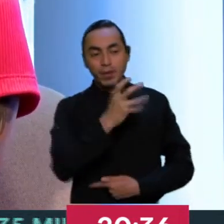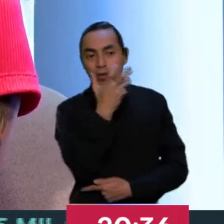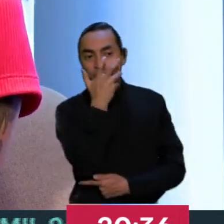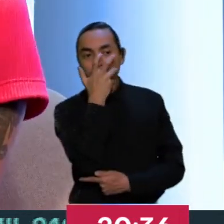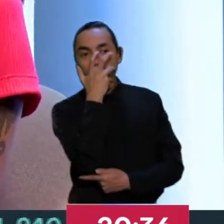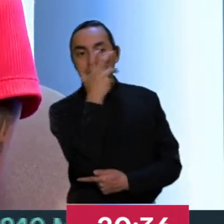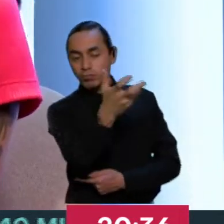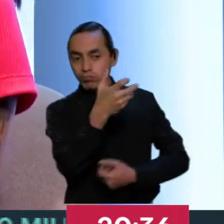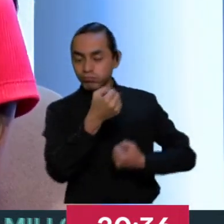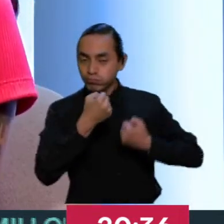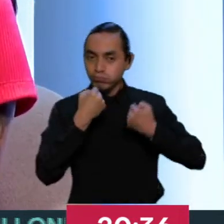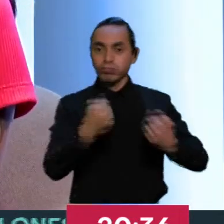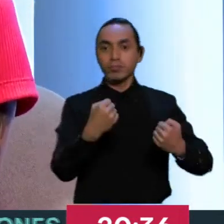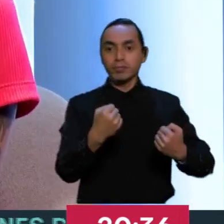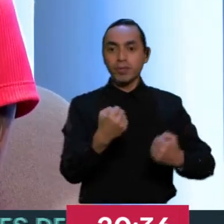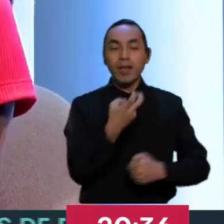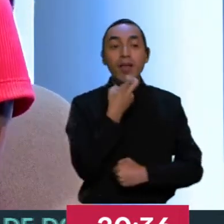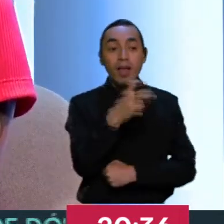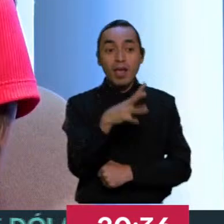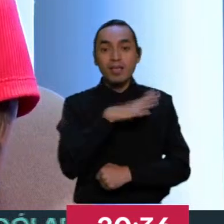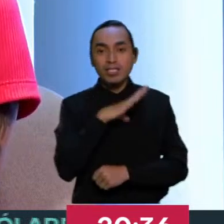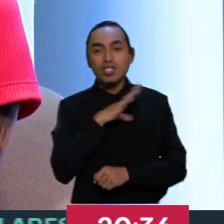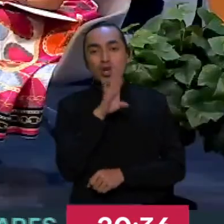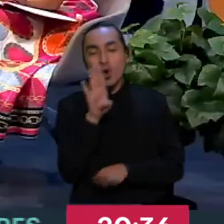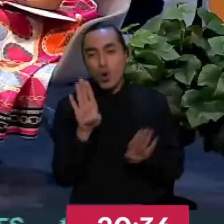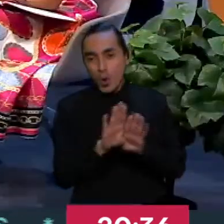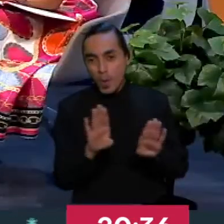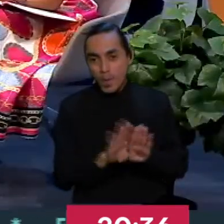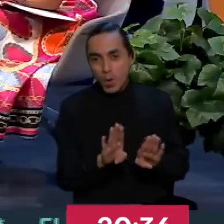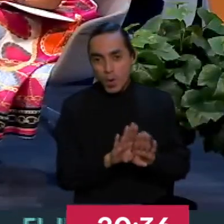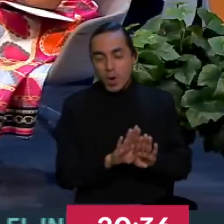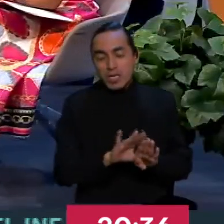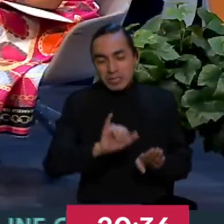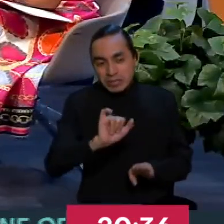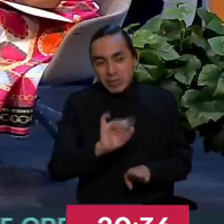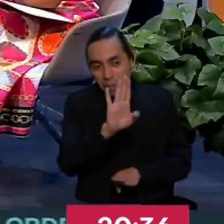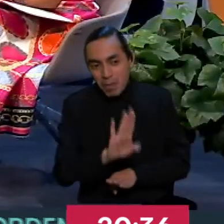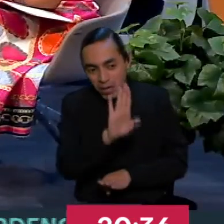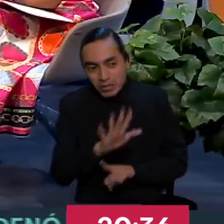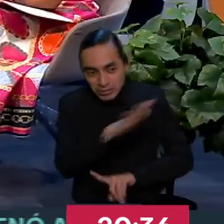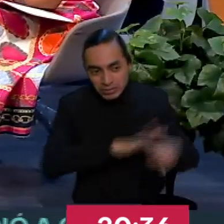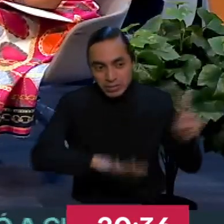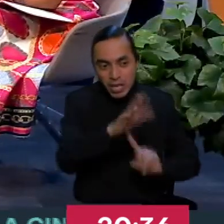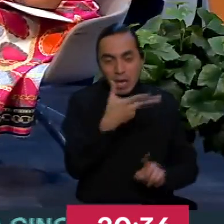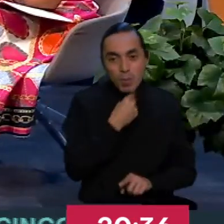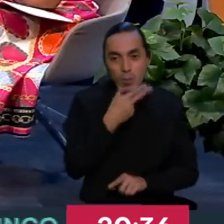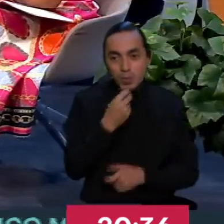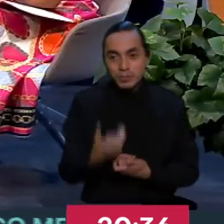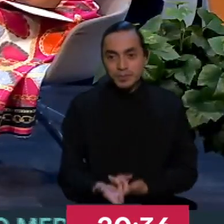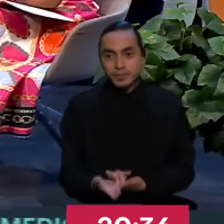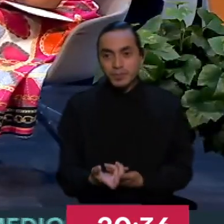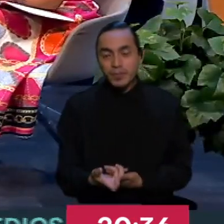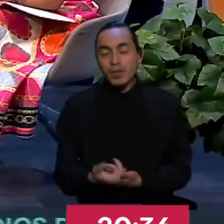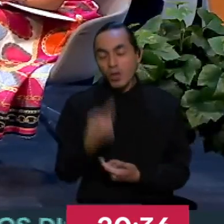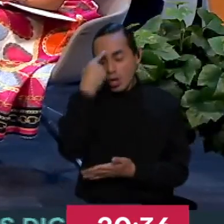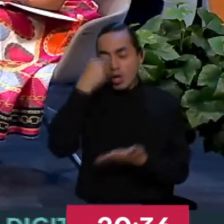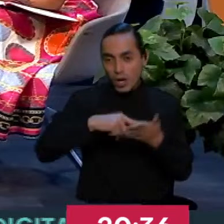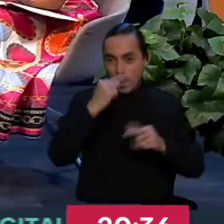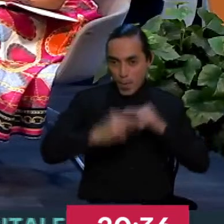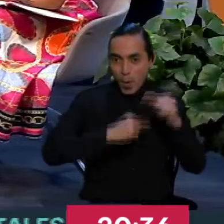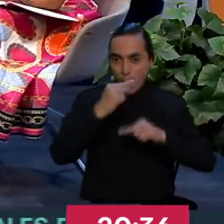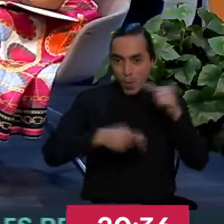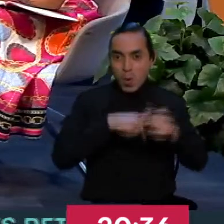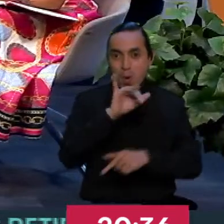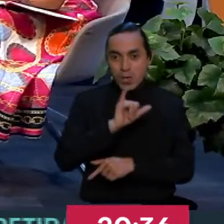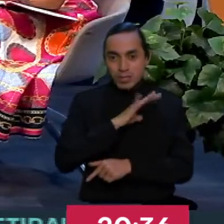juego. O sea, nos metemos en espacios y en dinámicas que también son masculinas, ¿no? Entonces, creo que poco a poco también hay